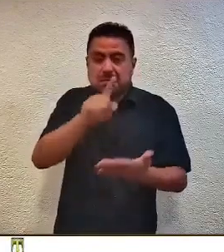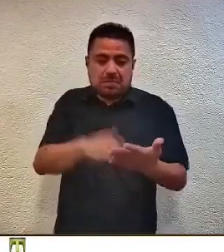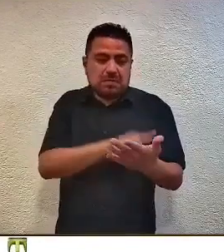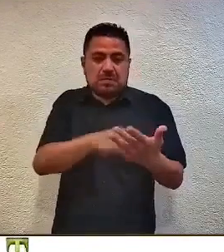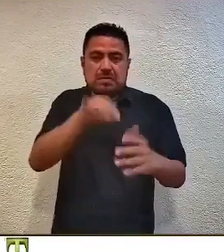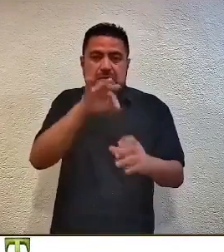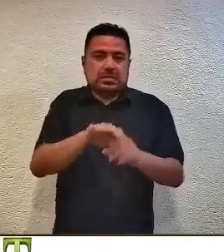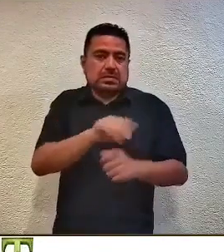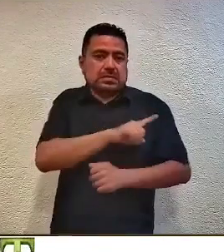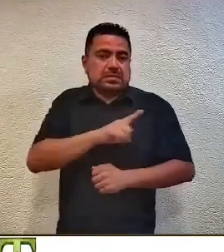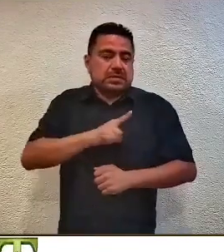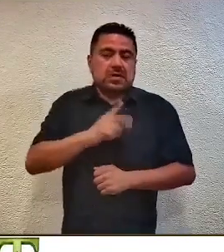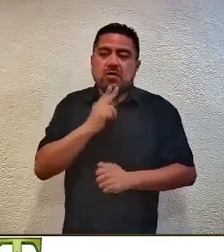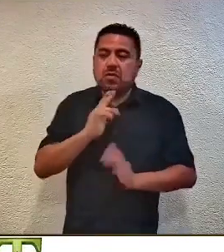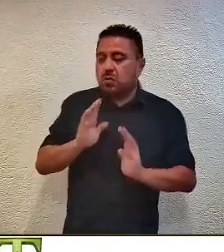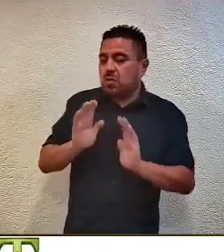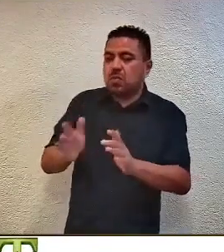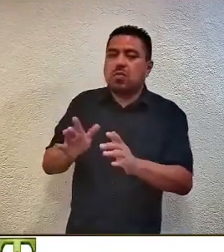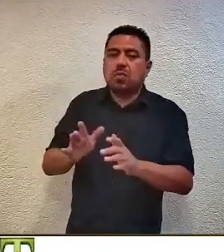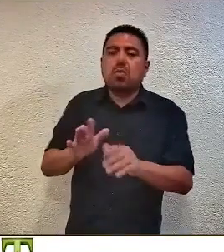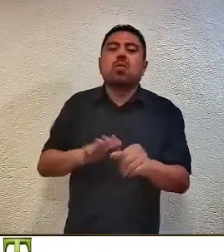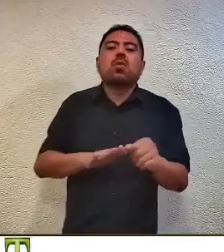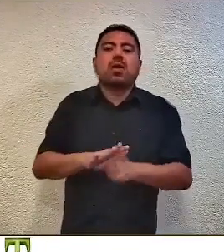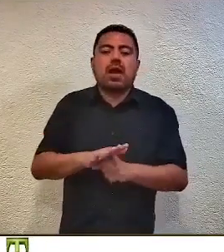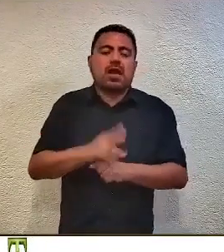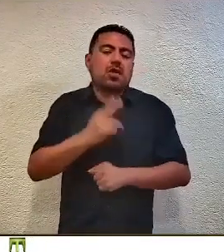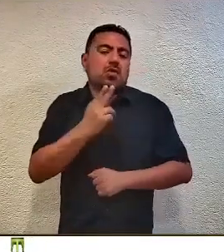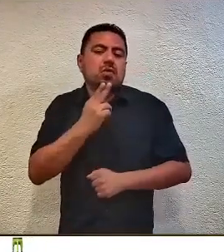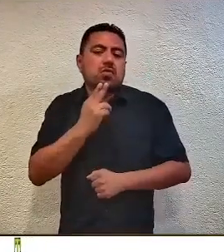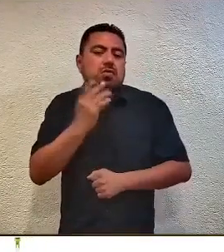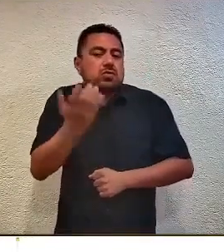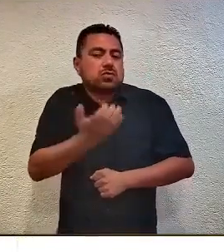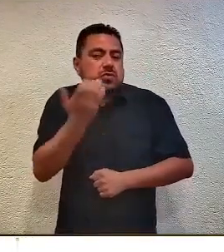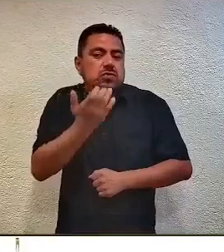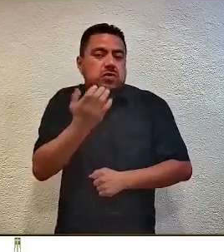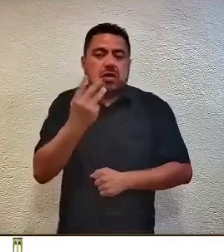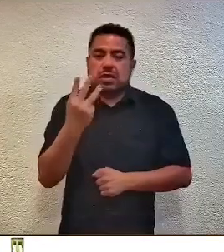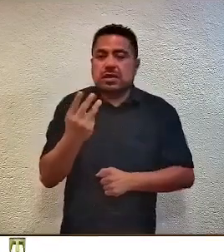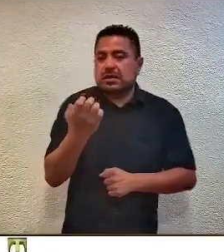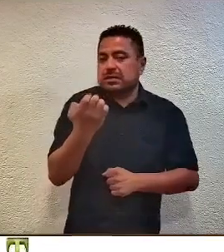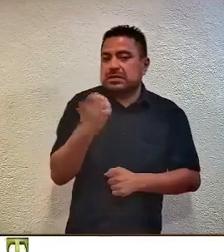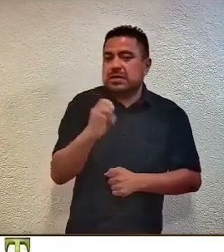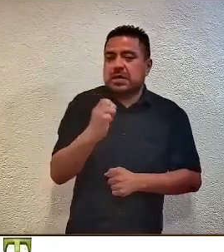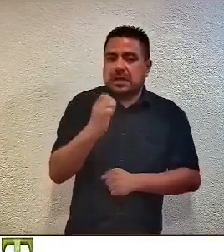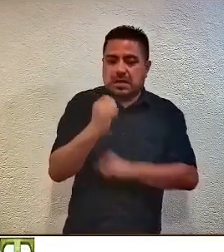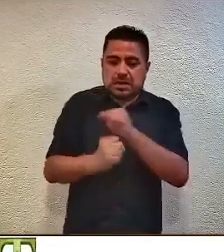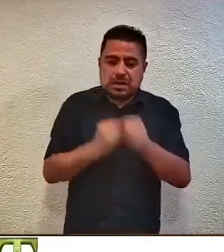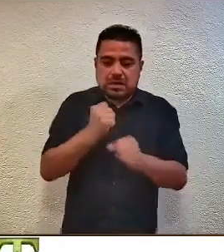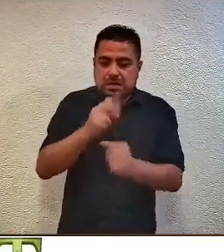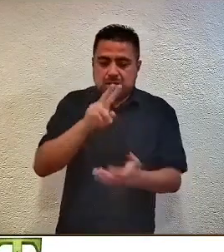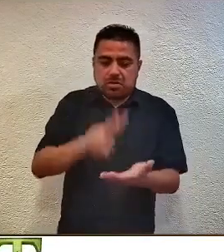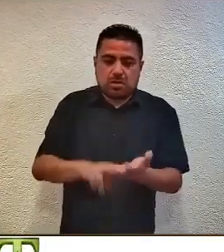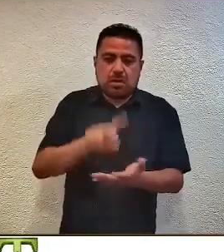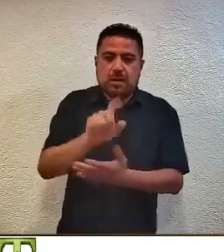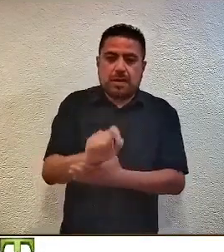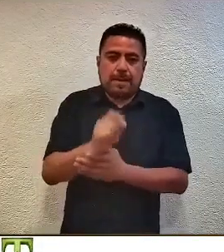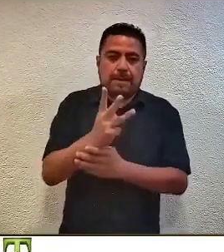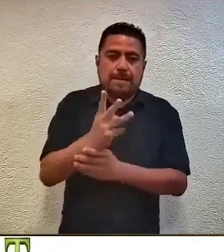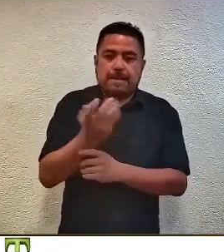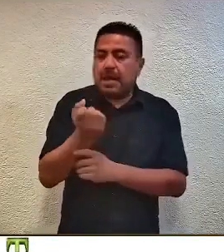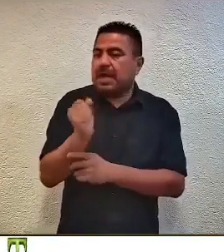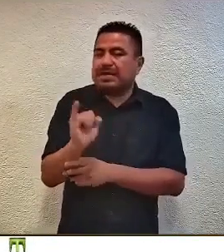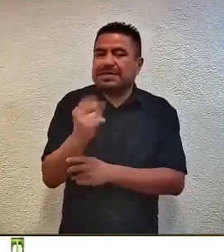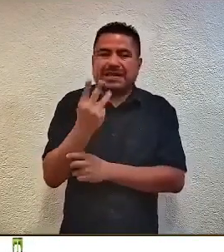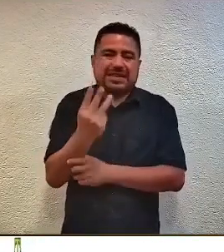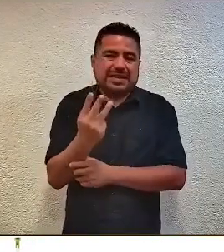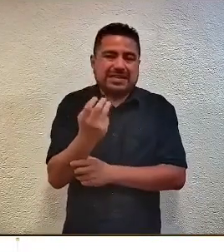debe de prevalecer es la efectuada por usos y costumbres el 3 de enero del año que corre. Obviamente la del 3